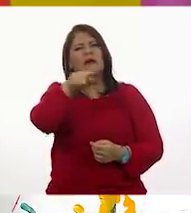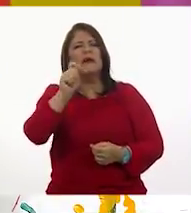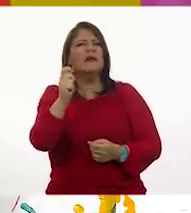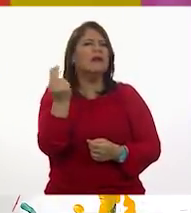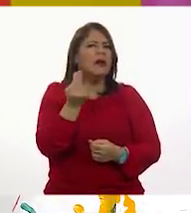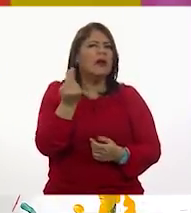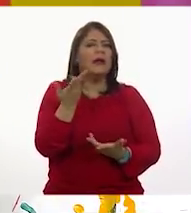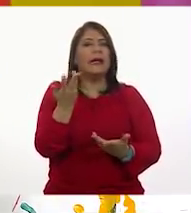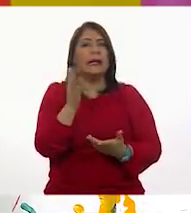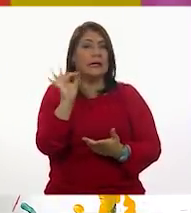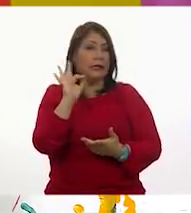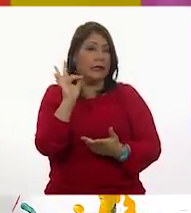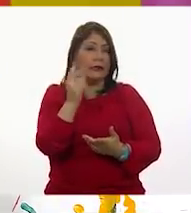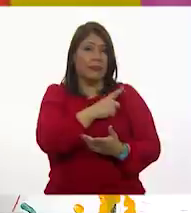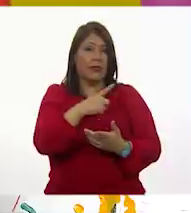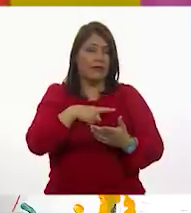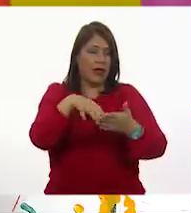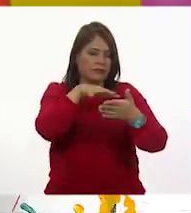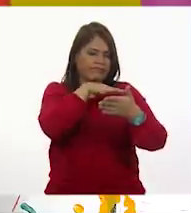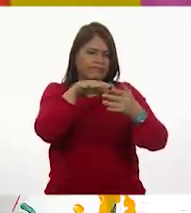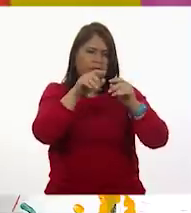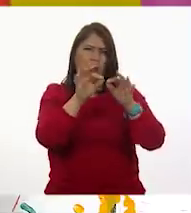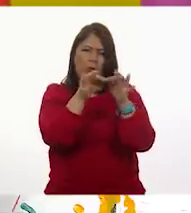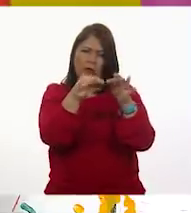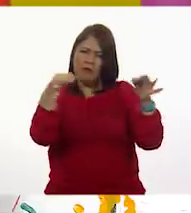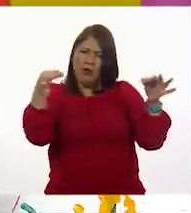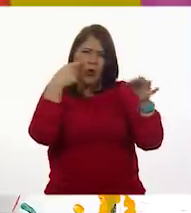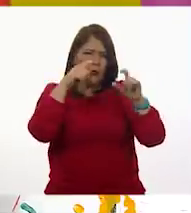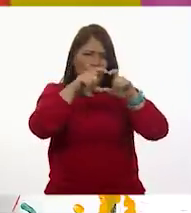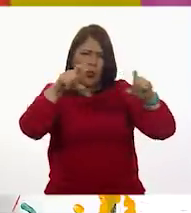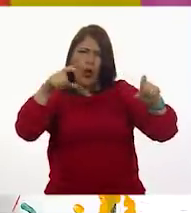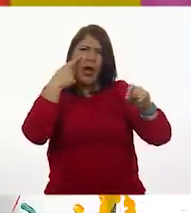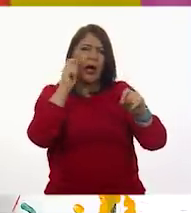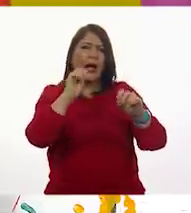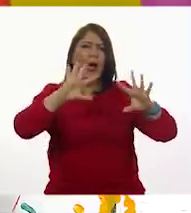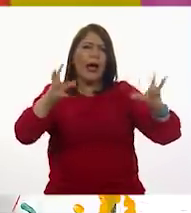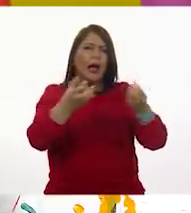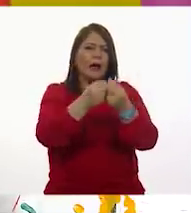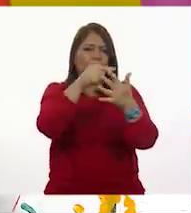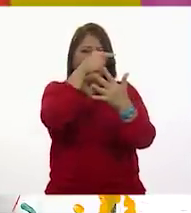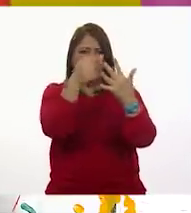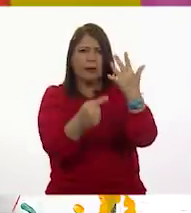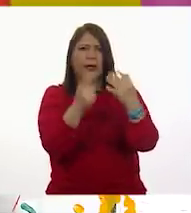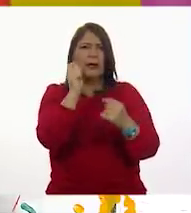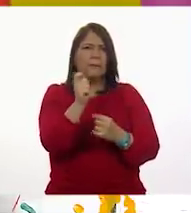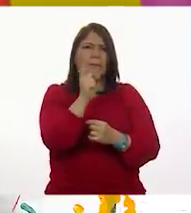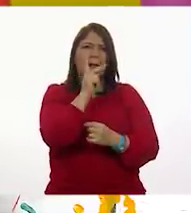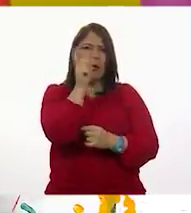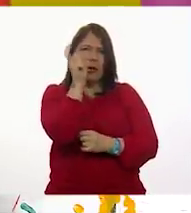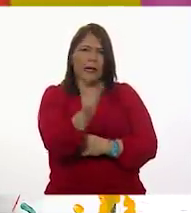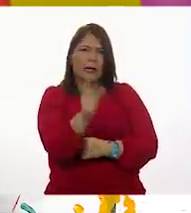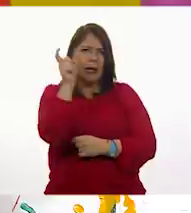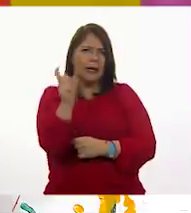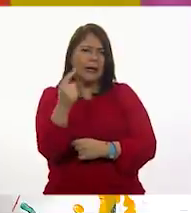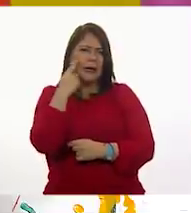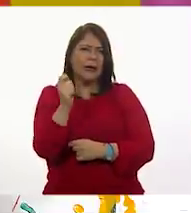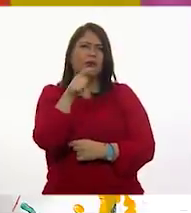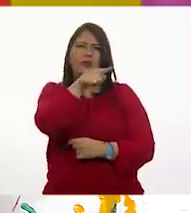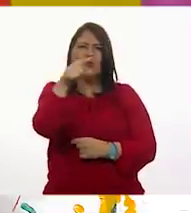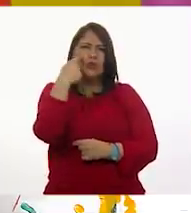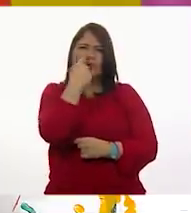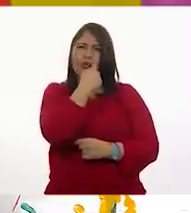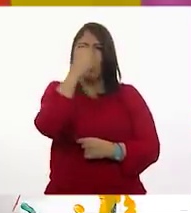podríamos leer una sola frase integrando todas las palabras allá en casa? ¿Ustedes qué opinan, niñas y